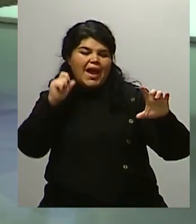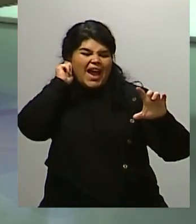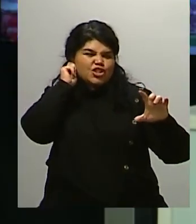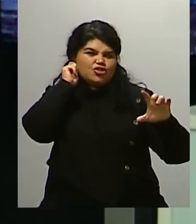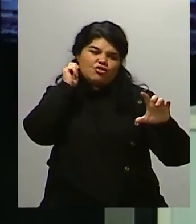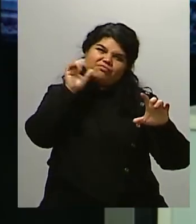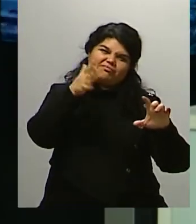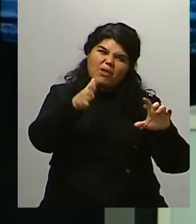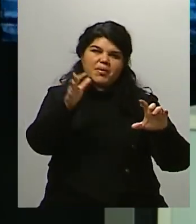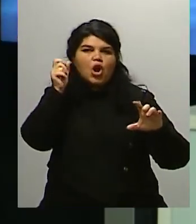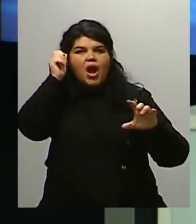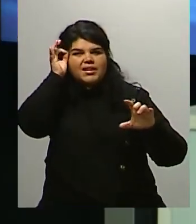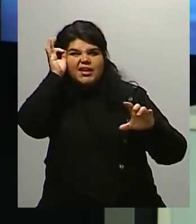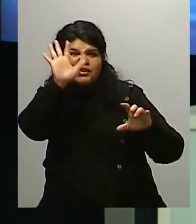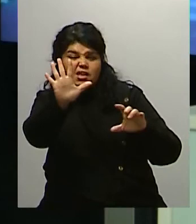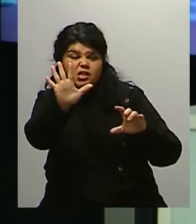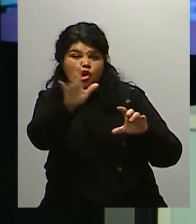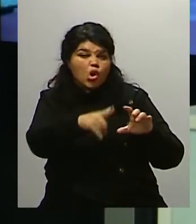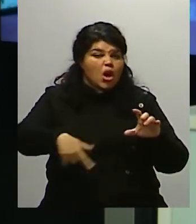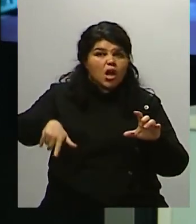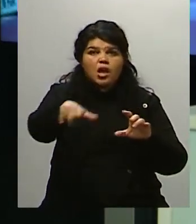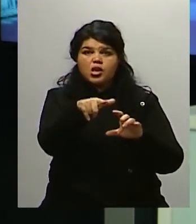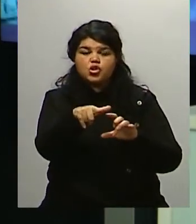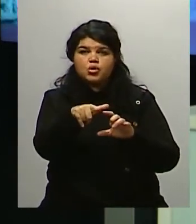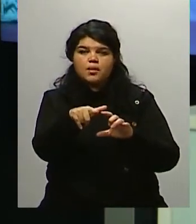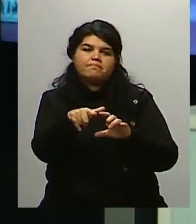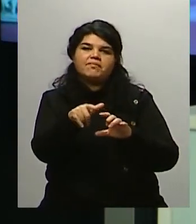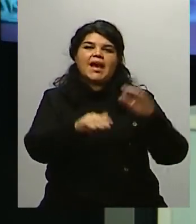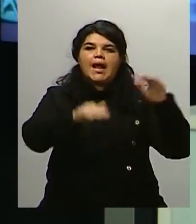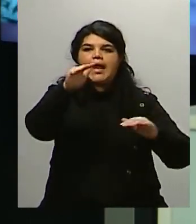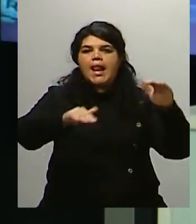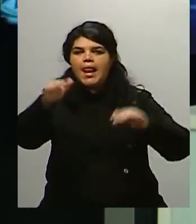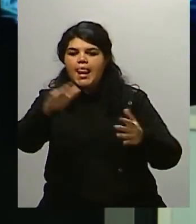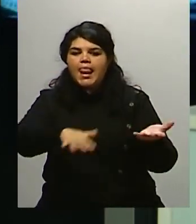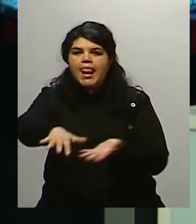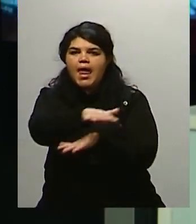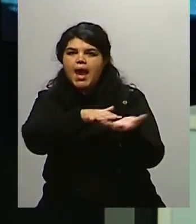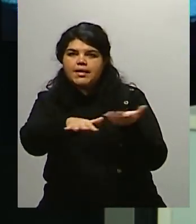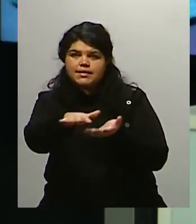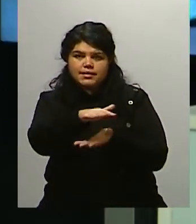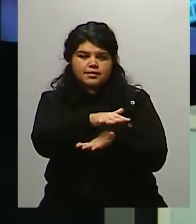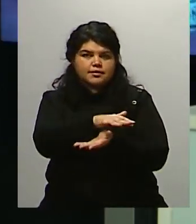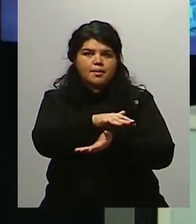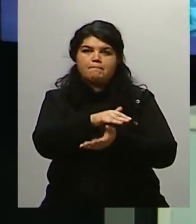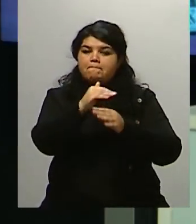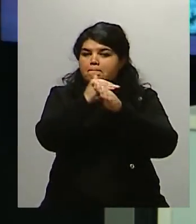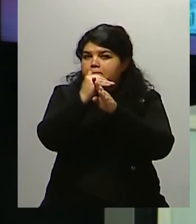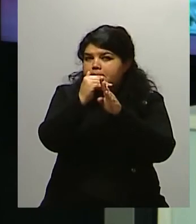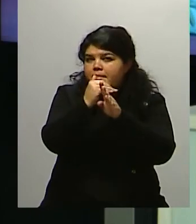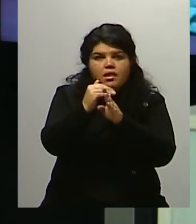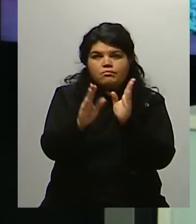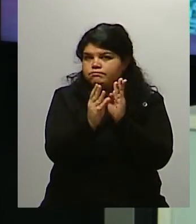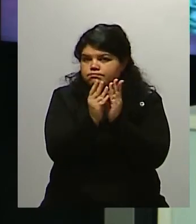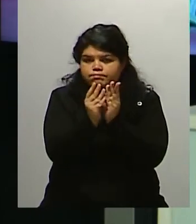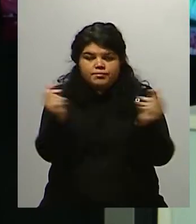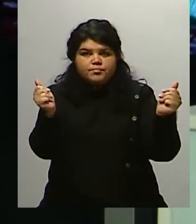seguir serio. Analizándolo. Es un tema serio. Pero bueno, Melina, quería aprovecharte también para hablar un poco de el tema de lo que vos sos